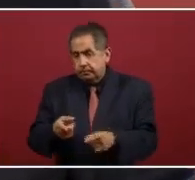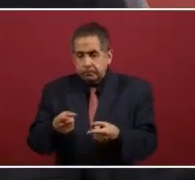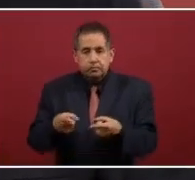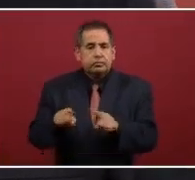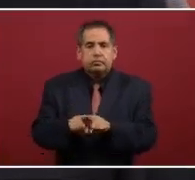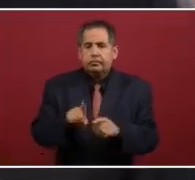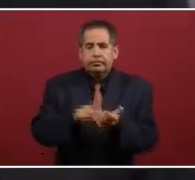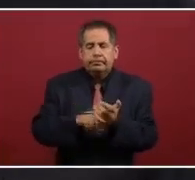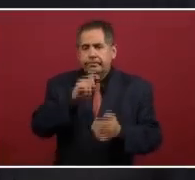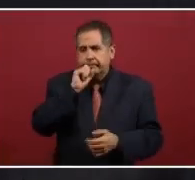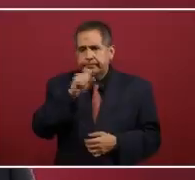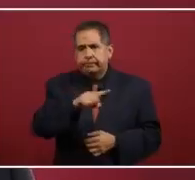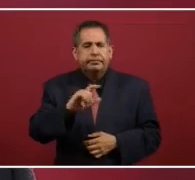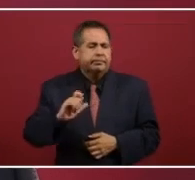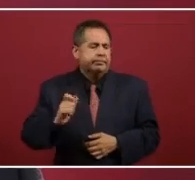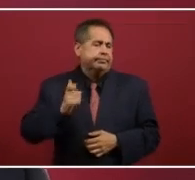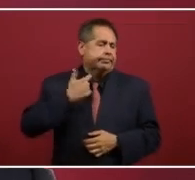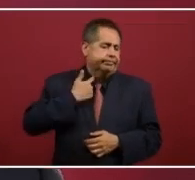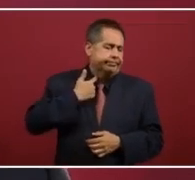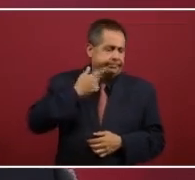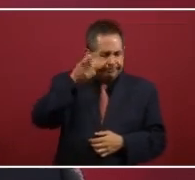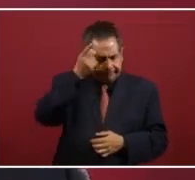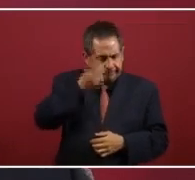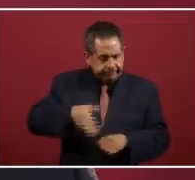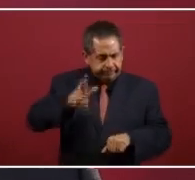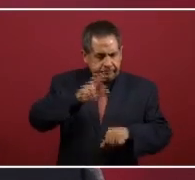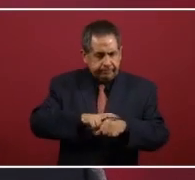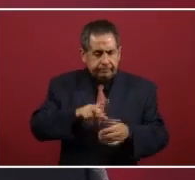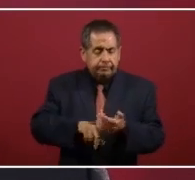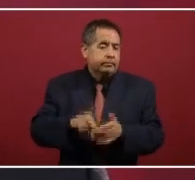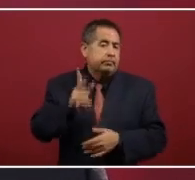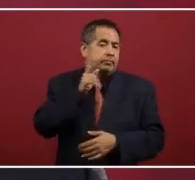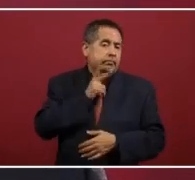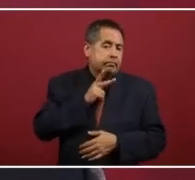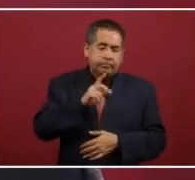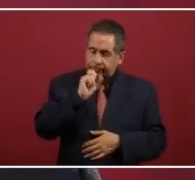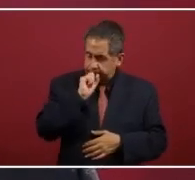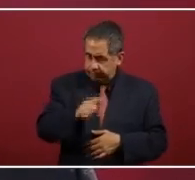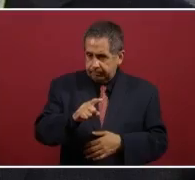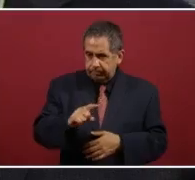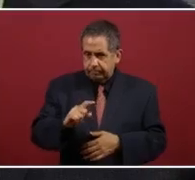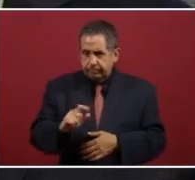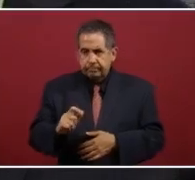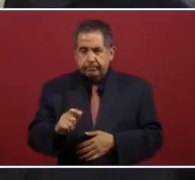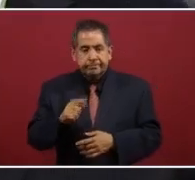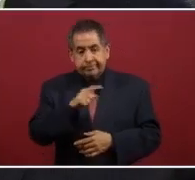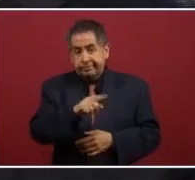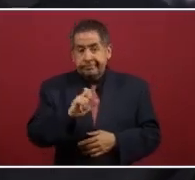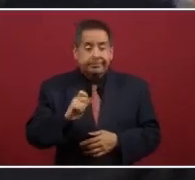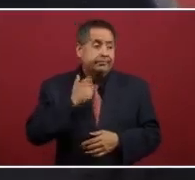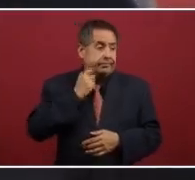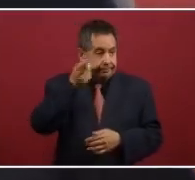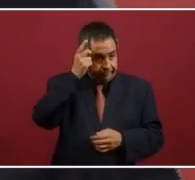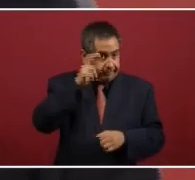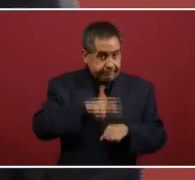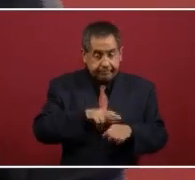el ex director de Pemex, que fue el que